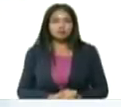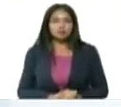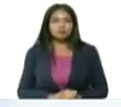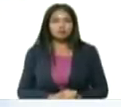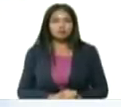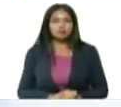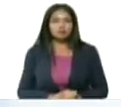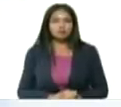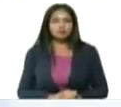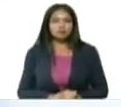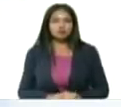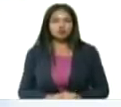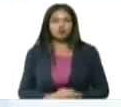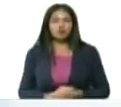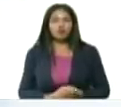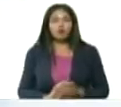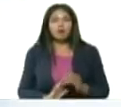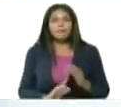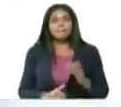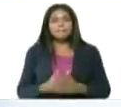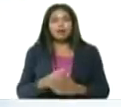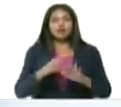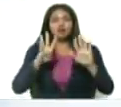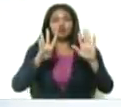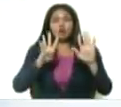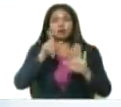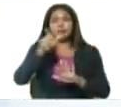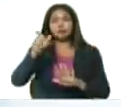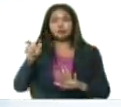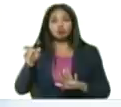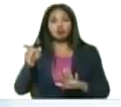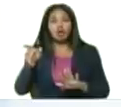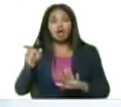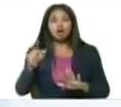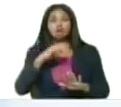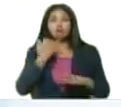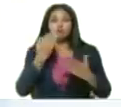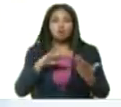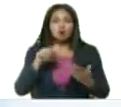lo cual eleva el número de fallecidos a 9 en Venezuela.